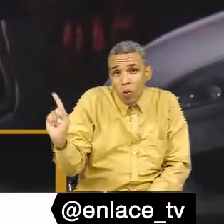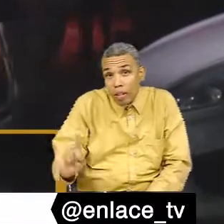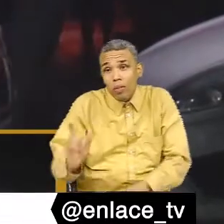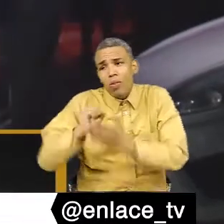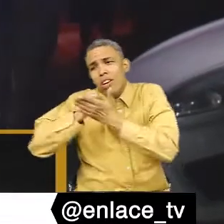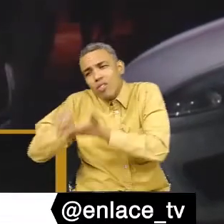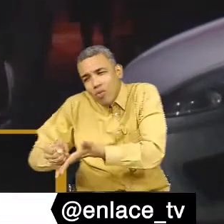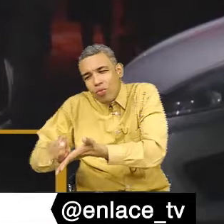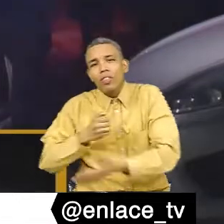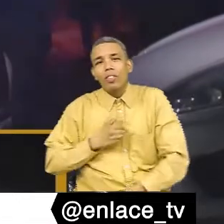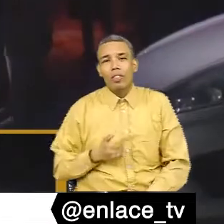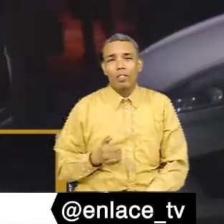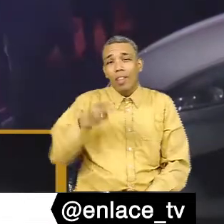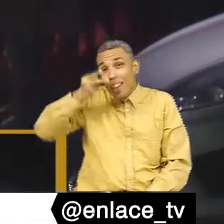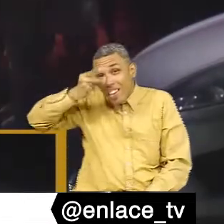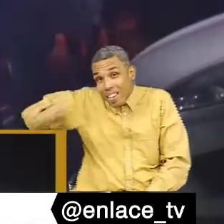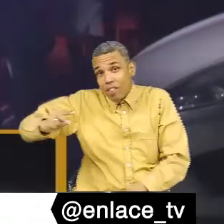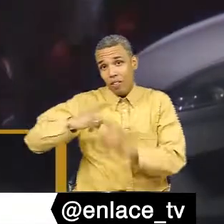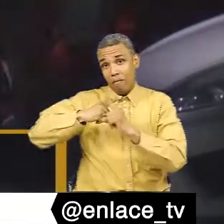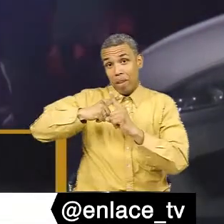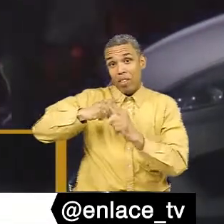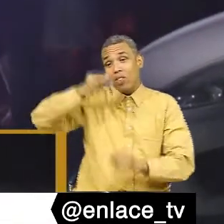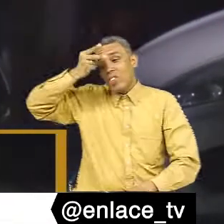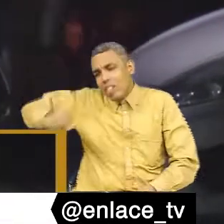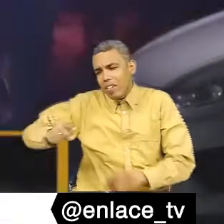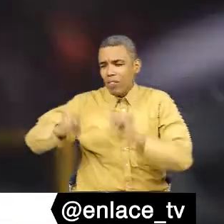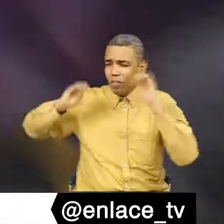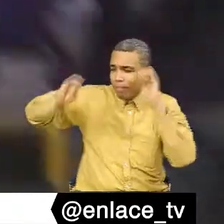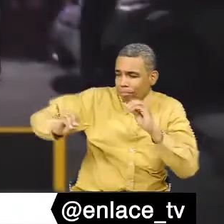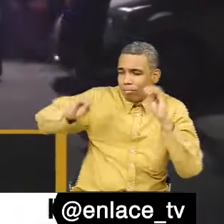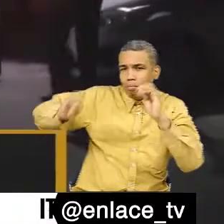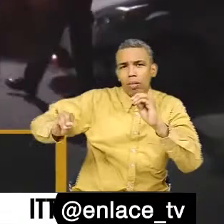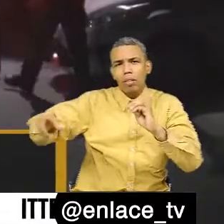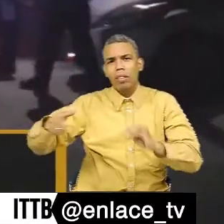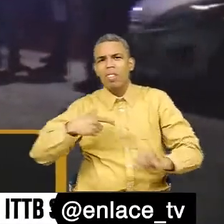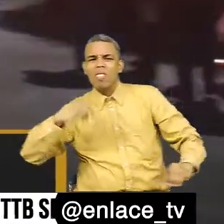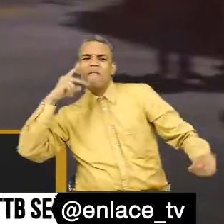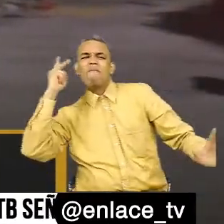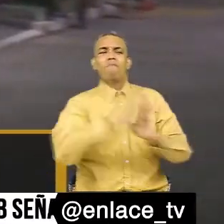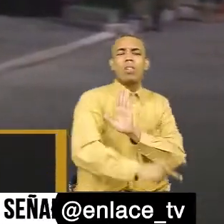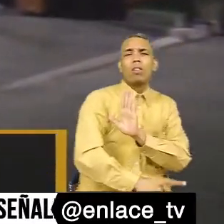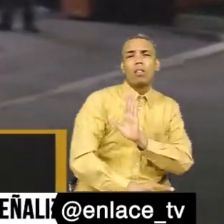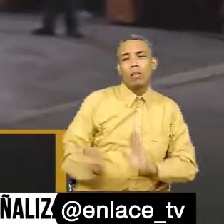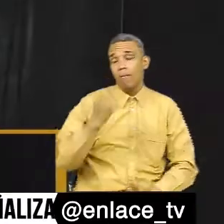y la respuesta que él le dio fue masacrarla.